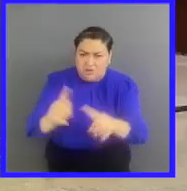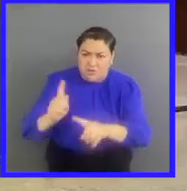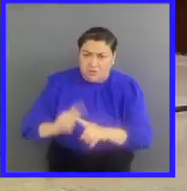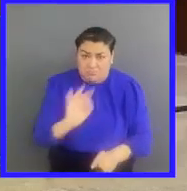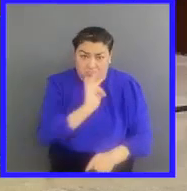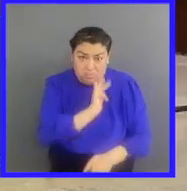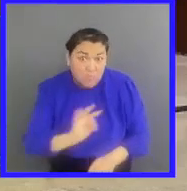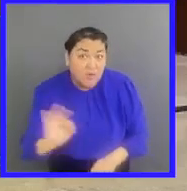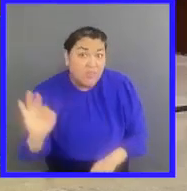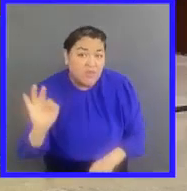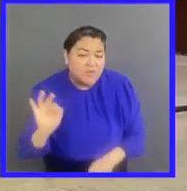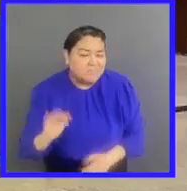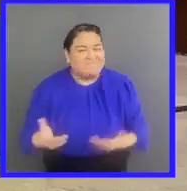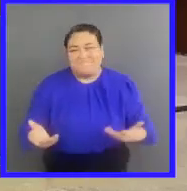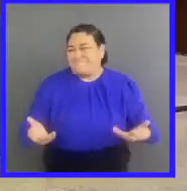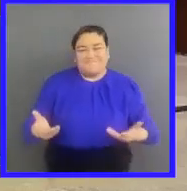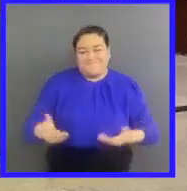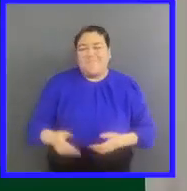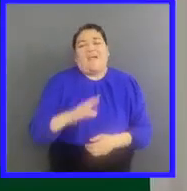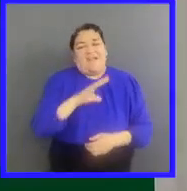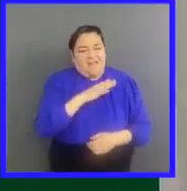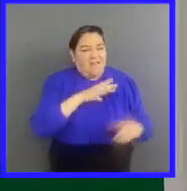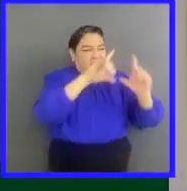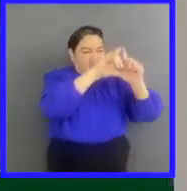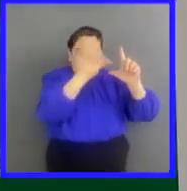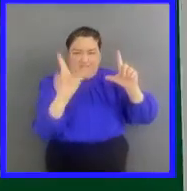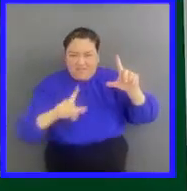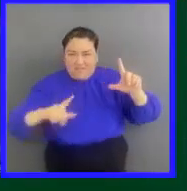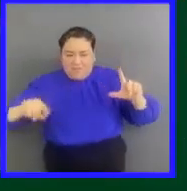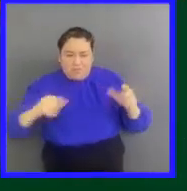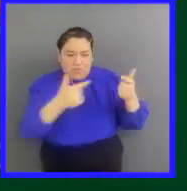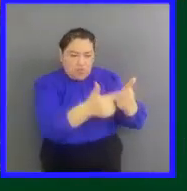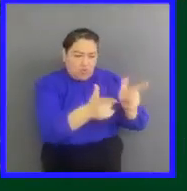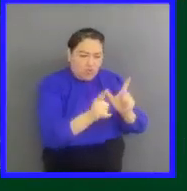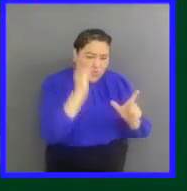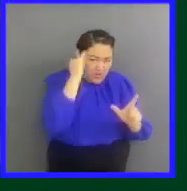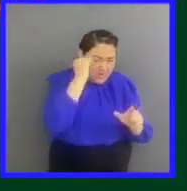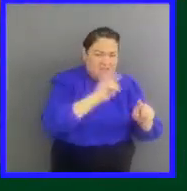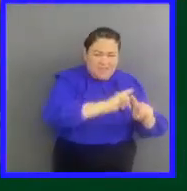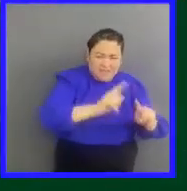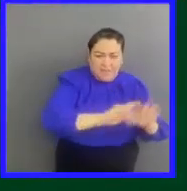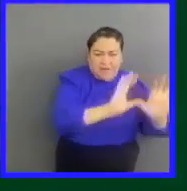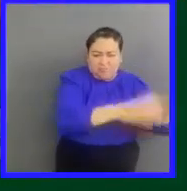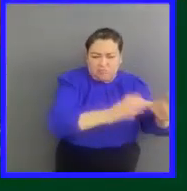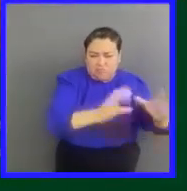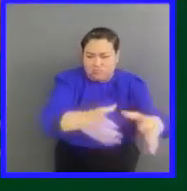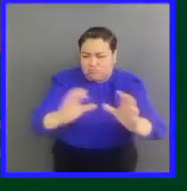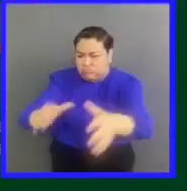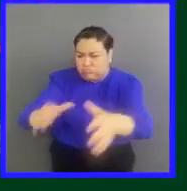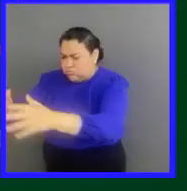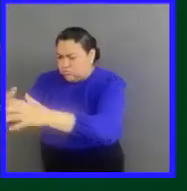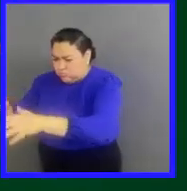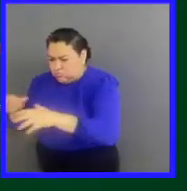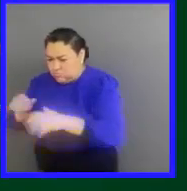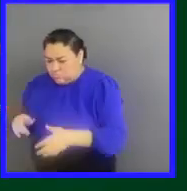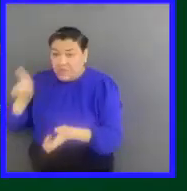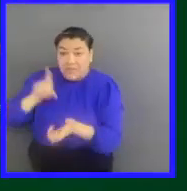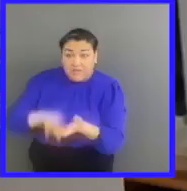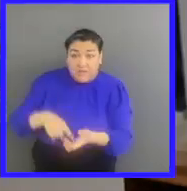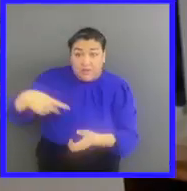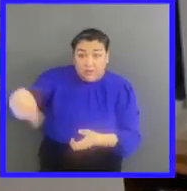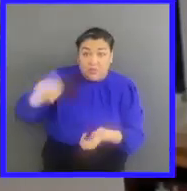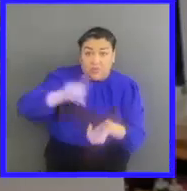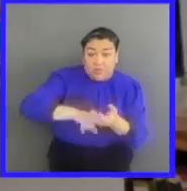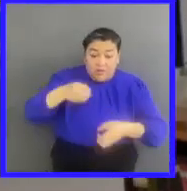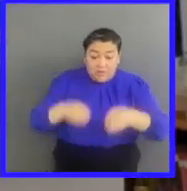sobre el pluralismo jurídico de la Suprema Corte nos invita a replantearnos la existencia de múltiples sistemas normativos en un mismo